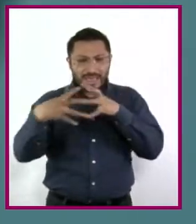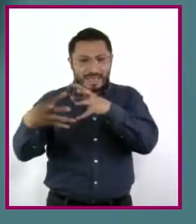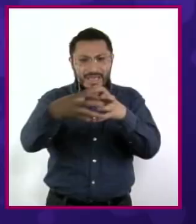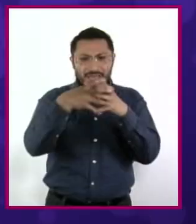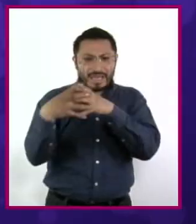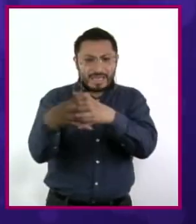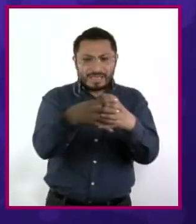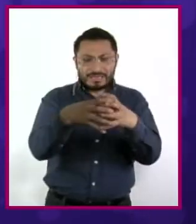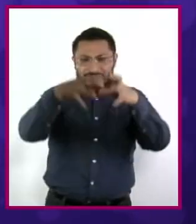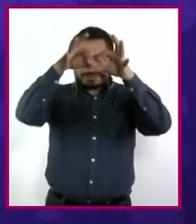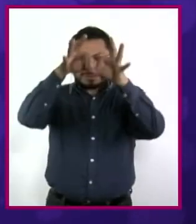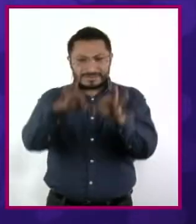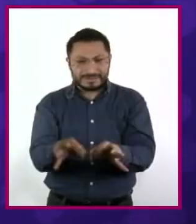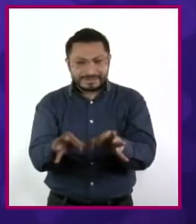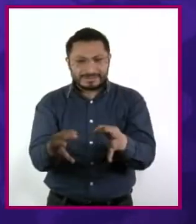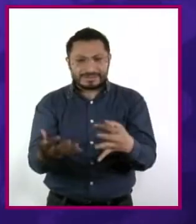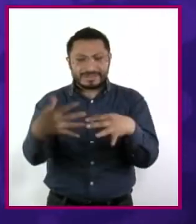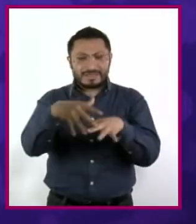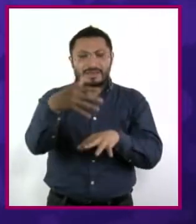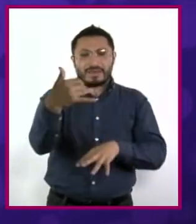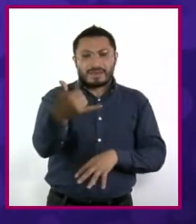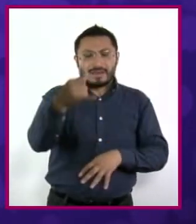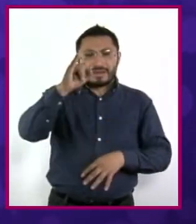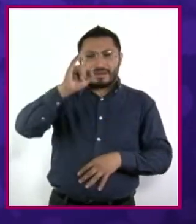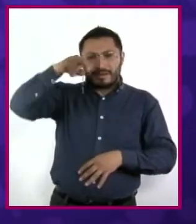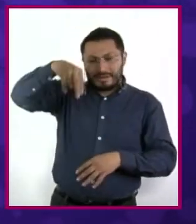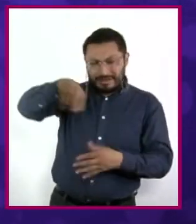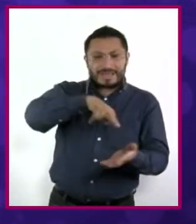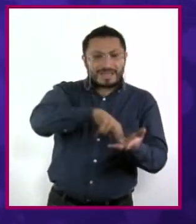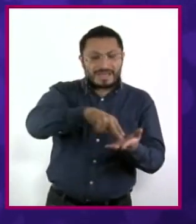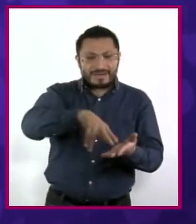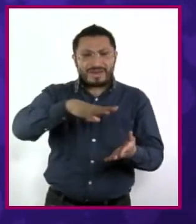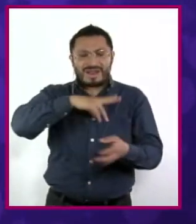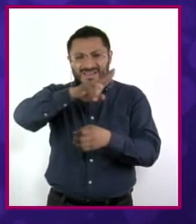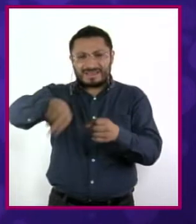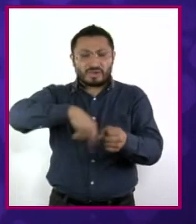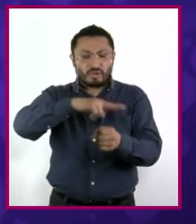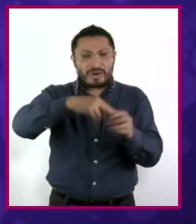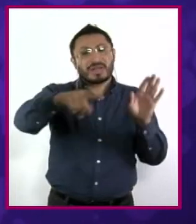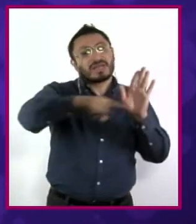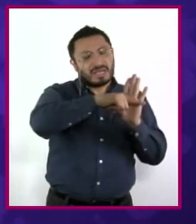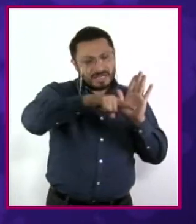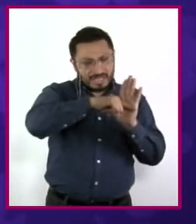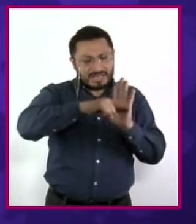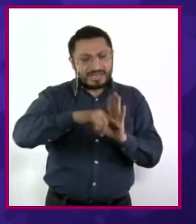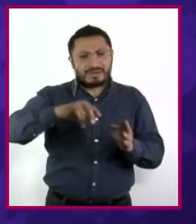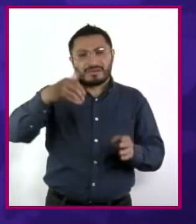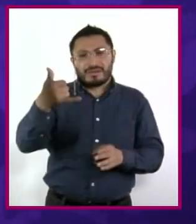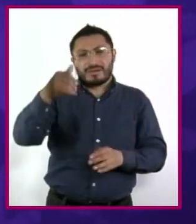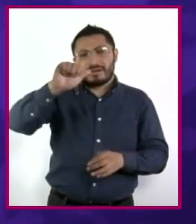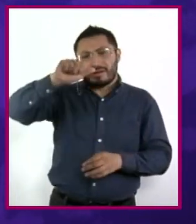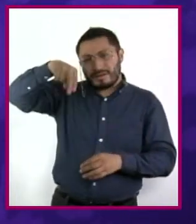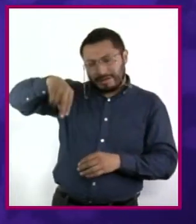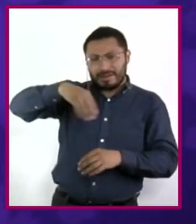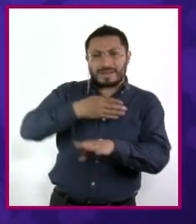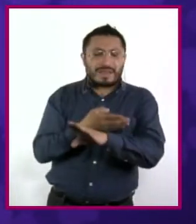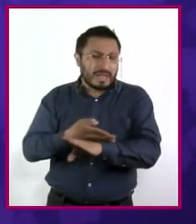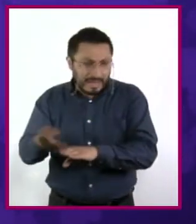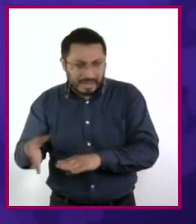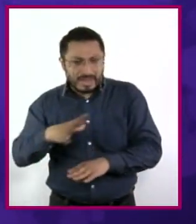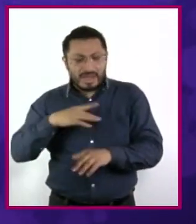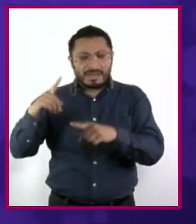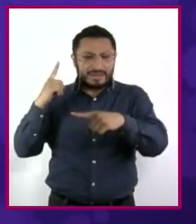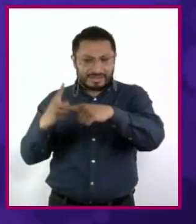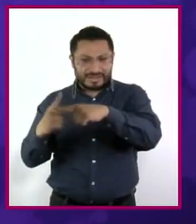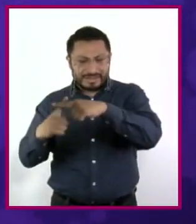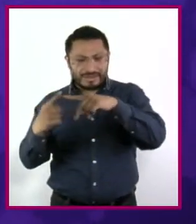y el cambio. El yin simboliza la naturaleza negativa de las cosas, mientras que el yang representa el lado positivo de